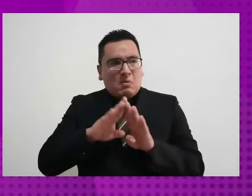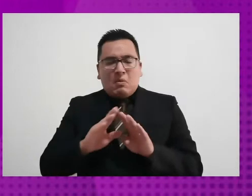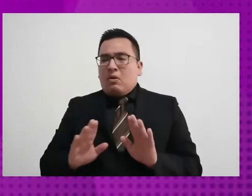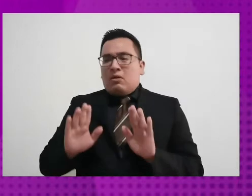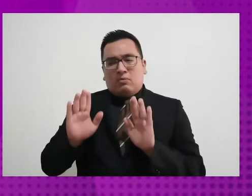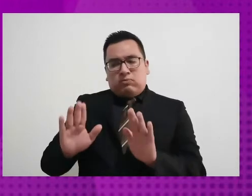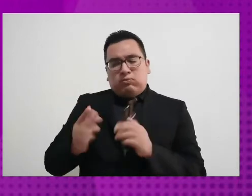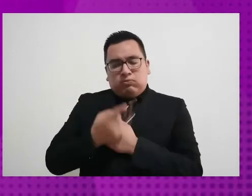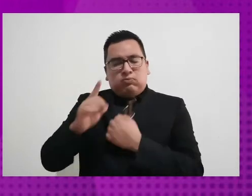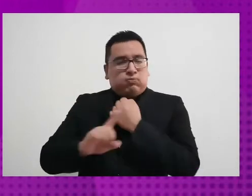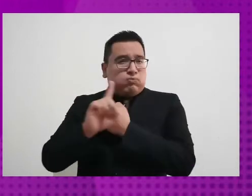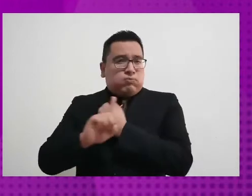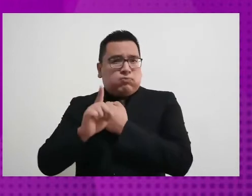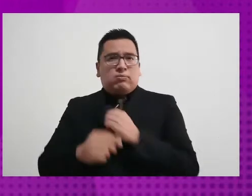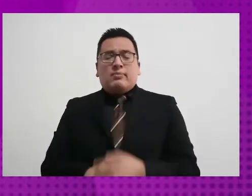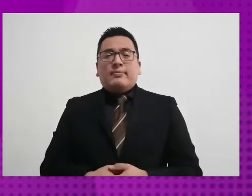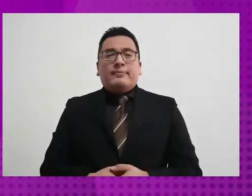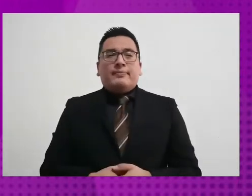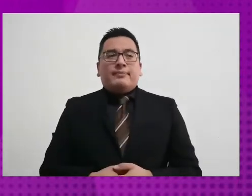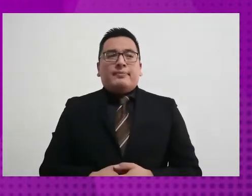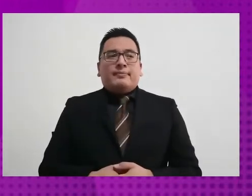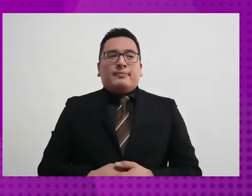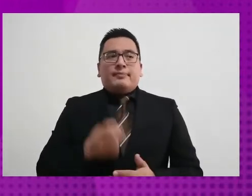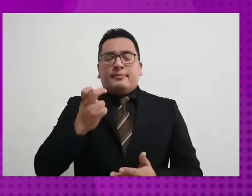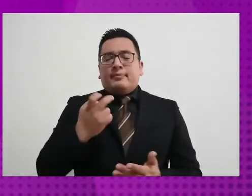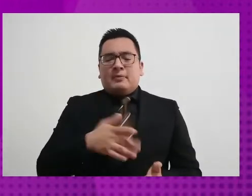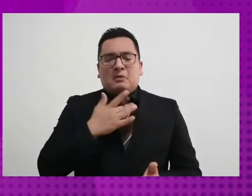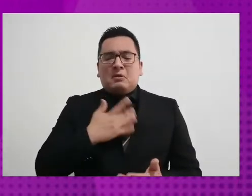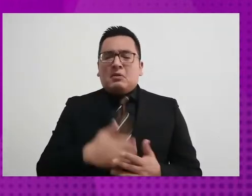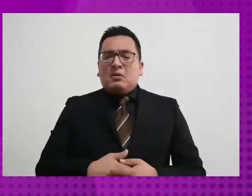detener la violencia política. Así que el registro me parece que tiene